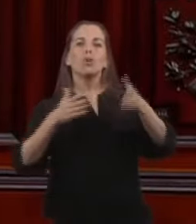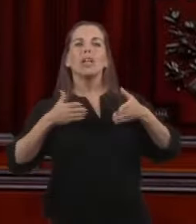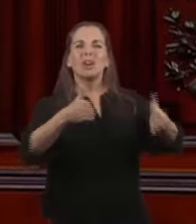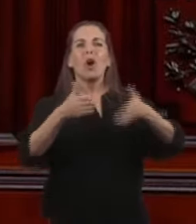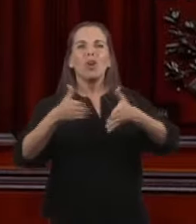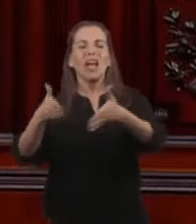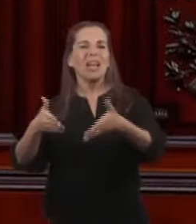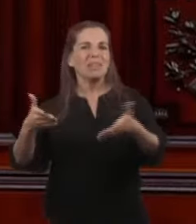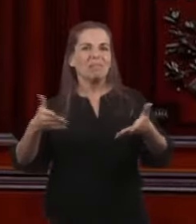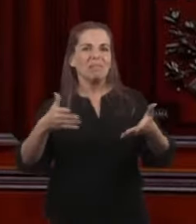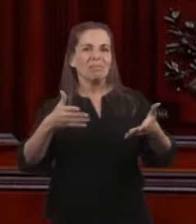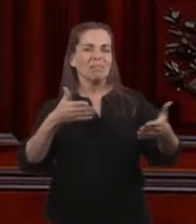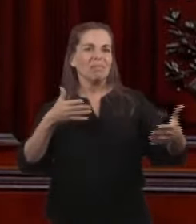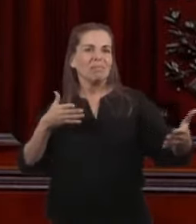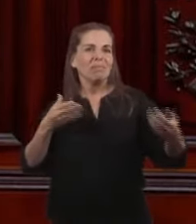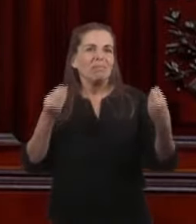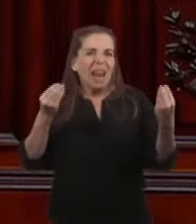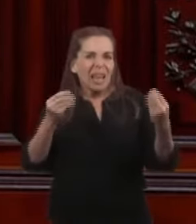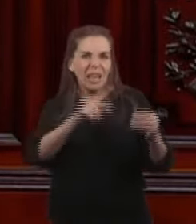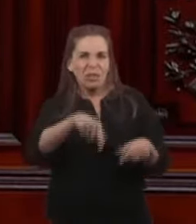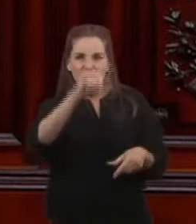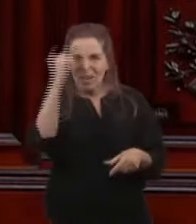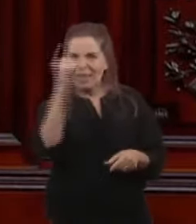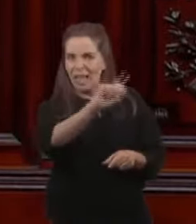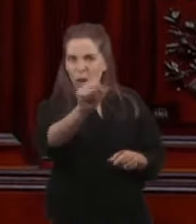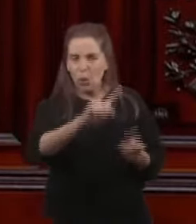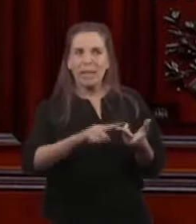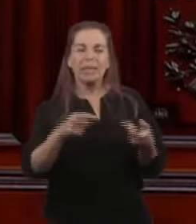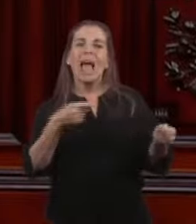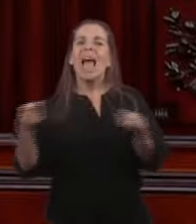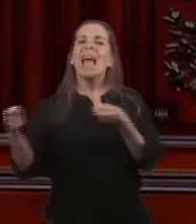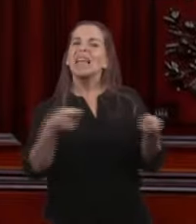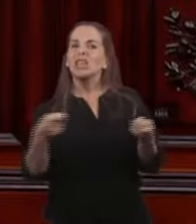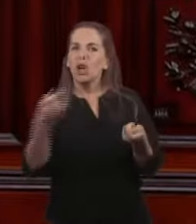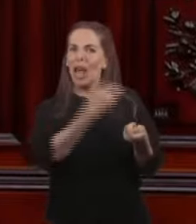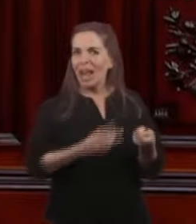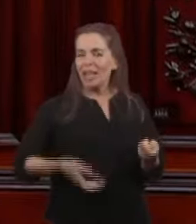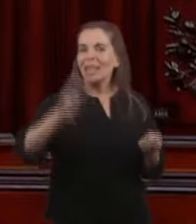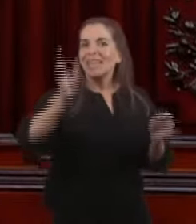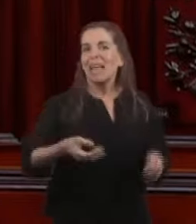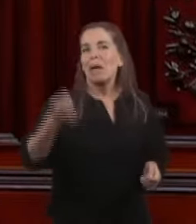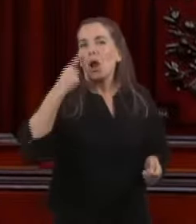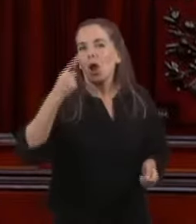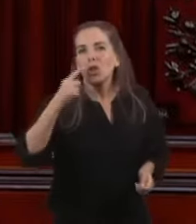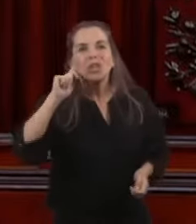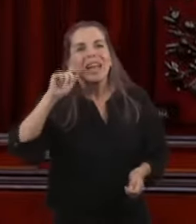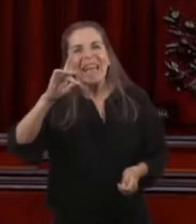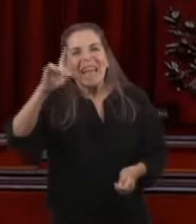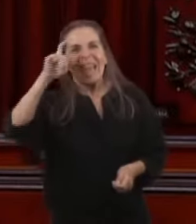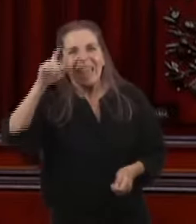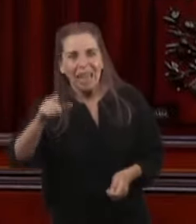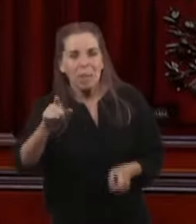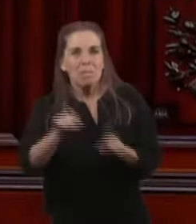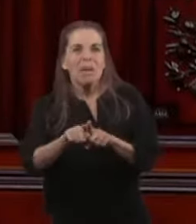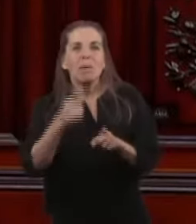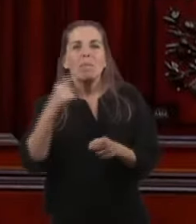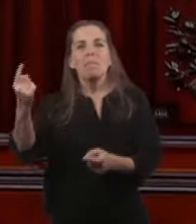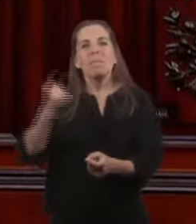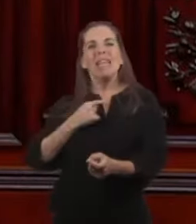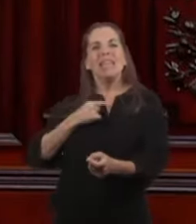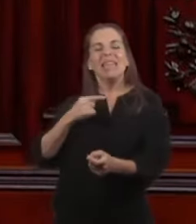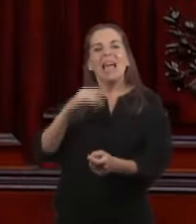ni viviendas asinas que nadie quiere gestionar no es saber usar el gd como decía el excandidato masa